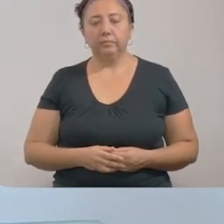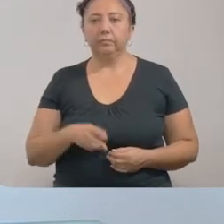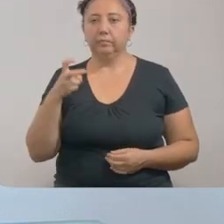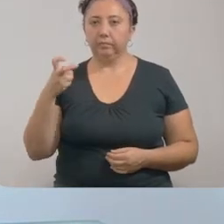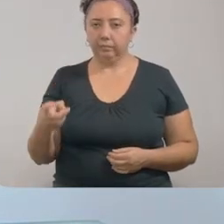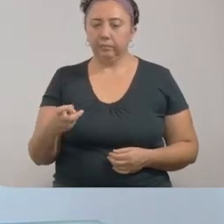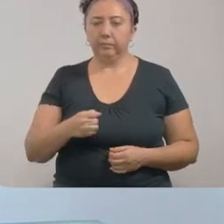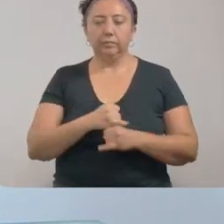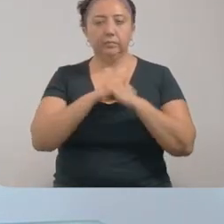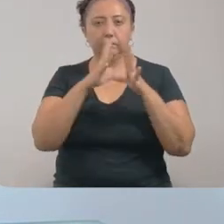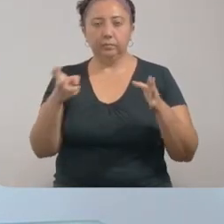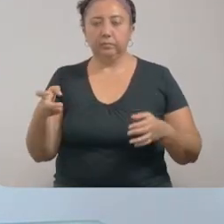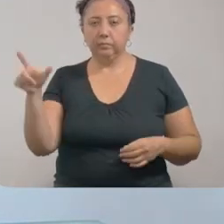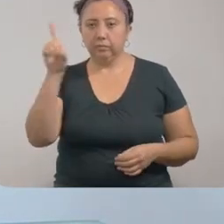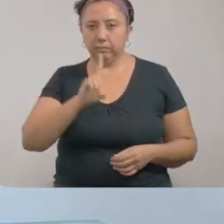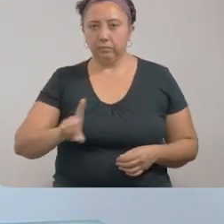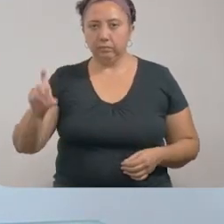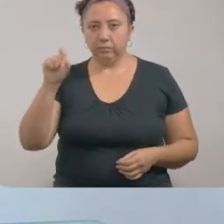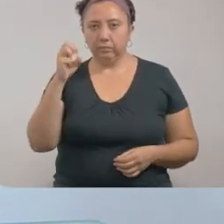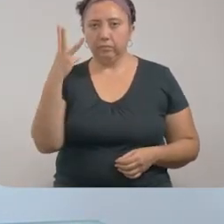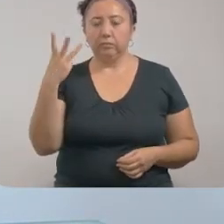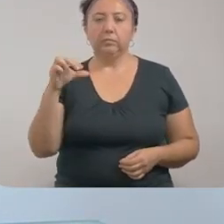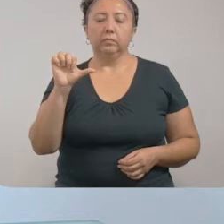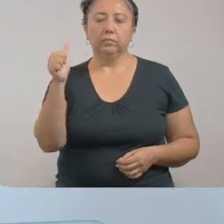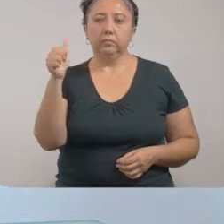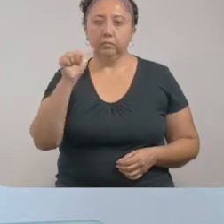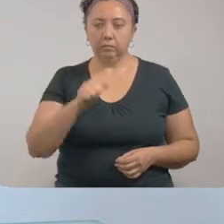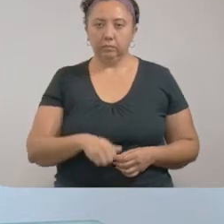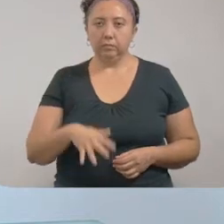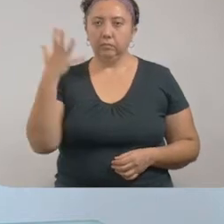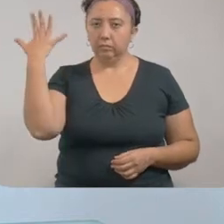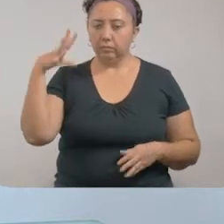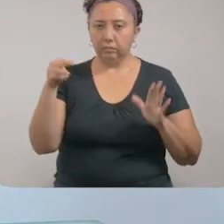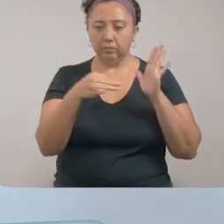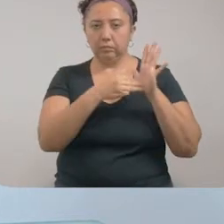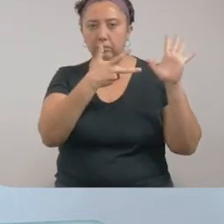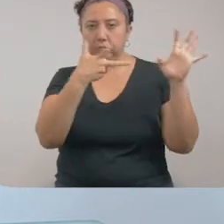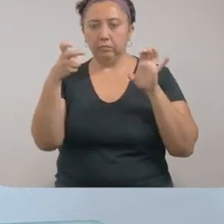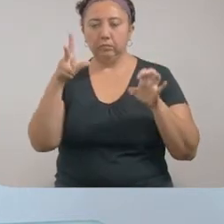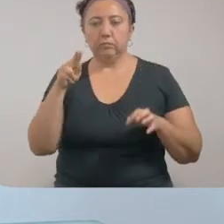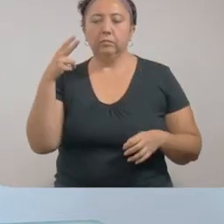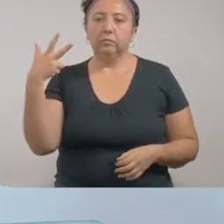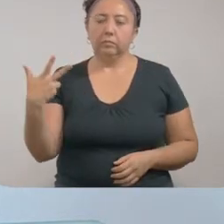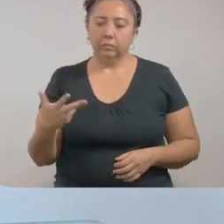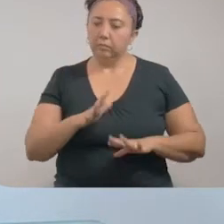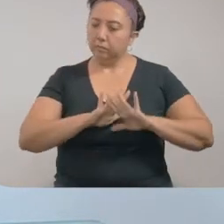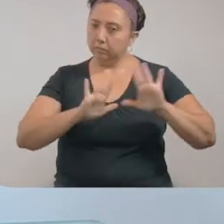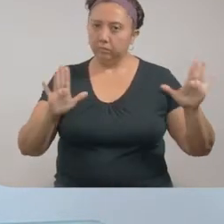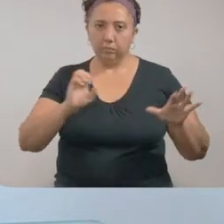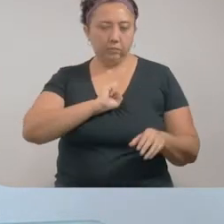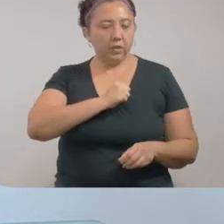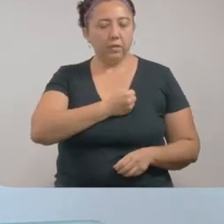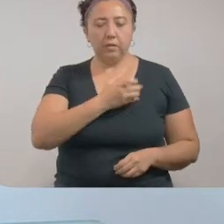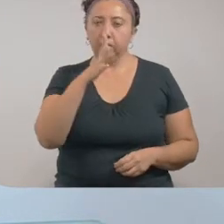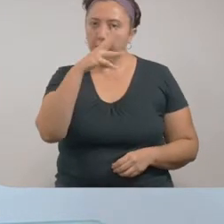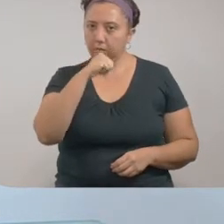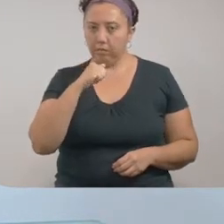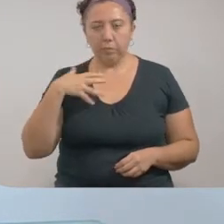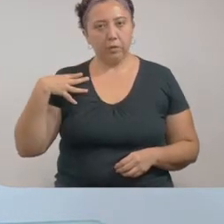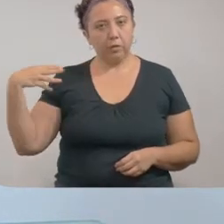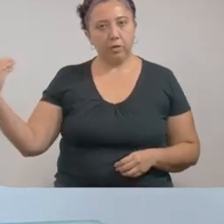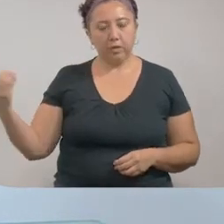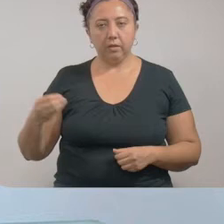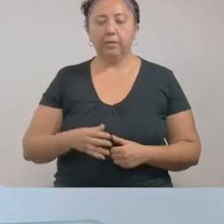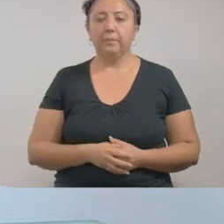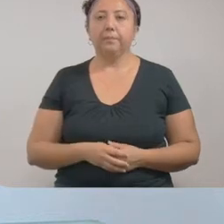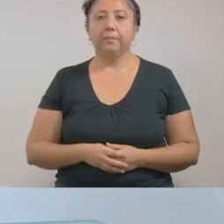este es el parte médico de este domingo 23 de agosto 10.888 pacientes ya se recuperaron no presentan síntomas